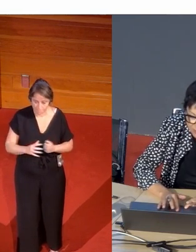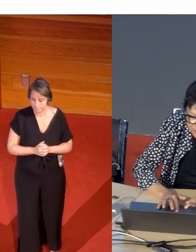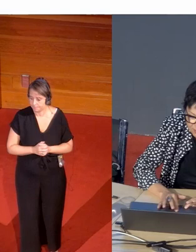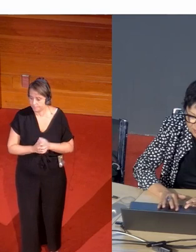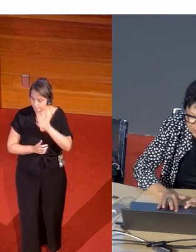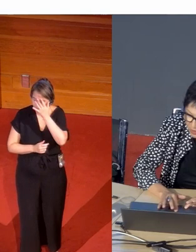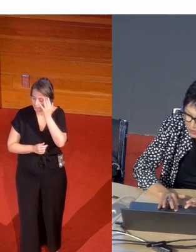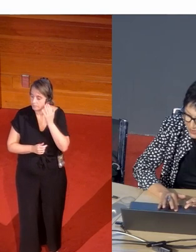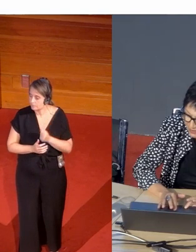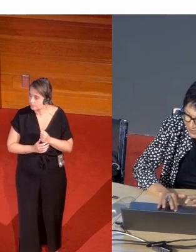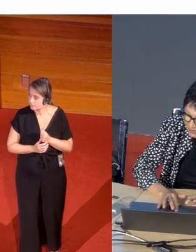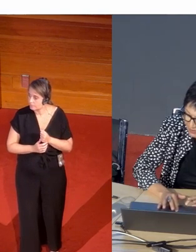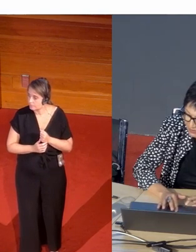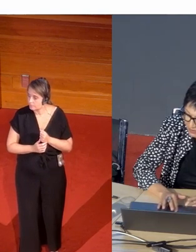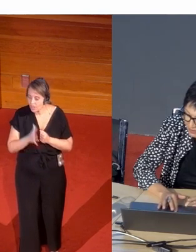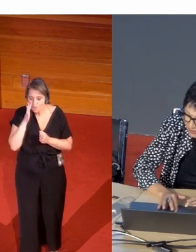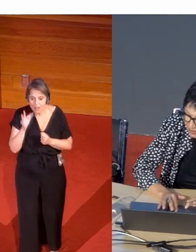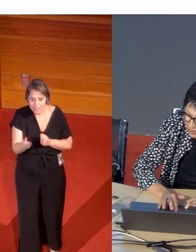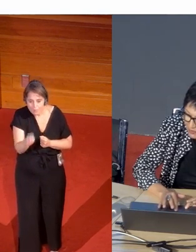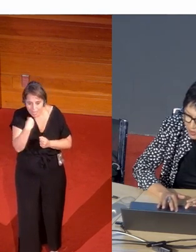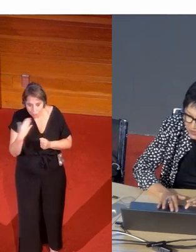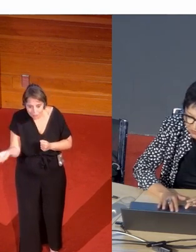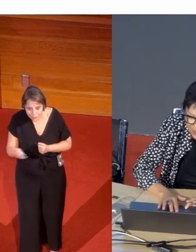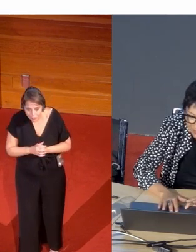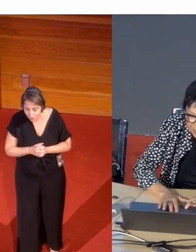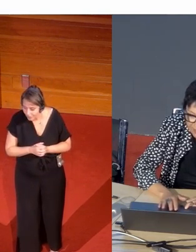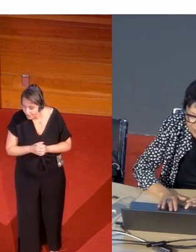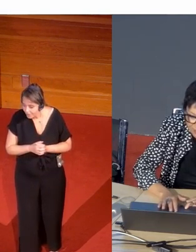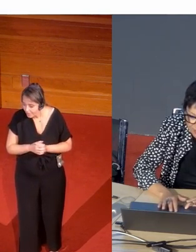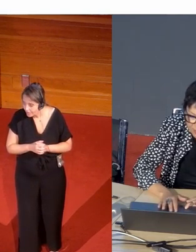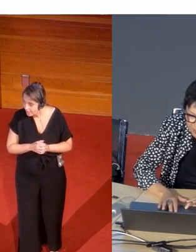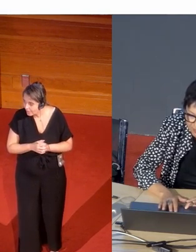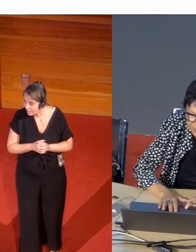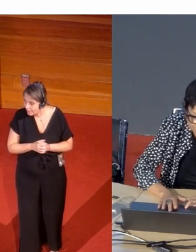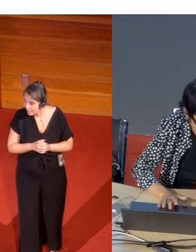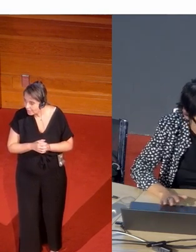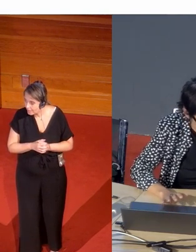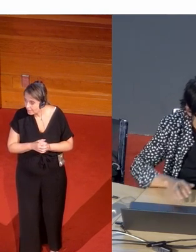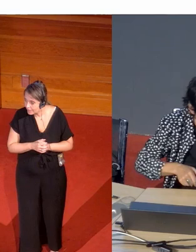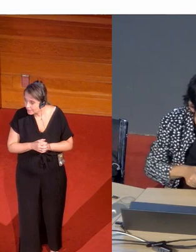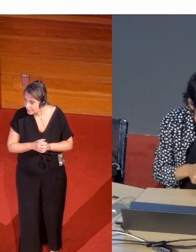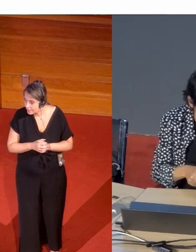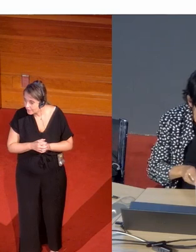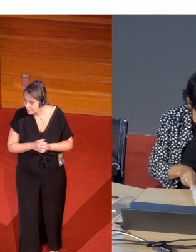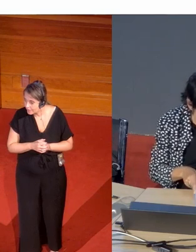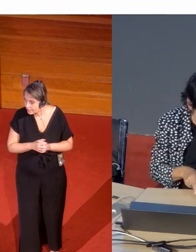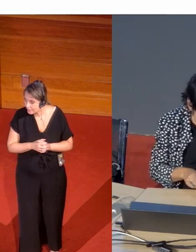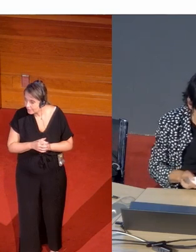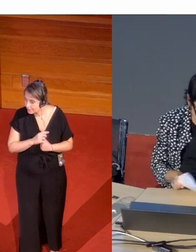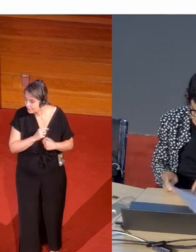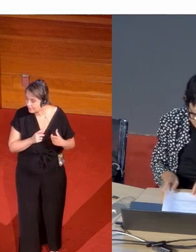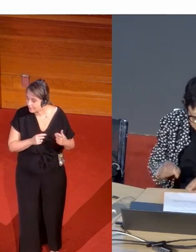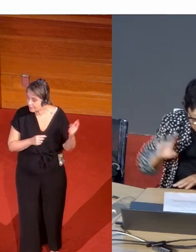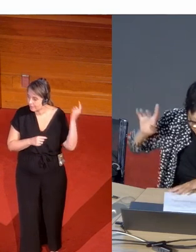pero me he comido Francia me he comido Francia se bueno a